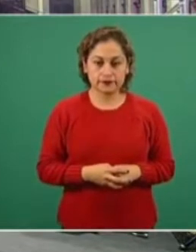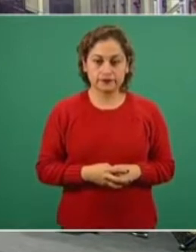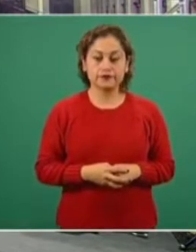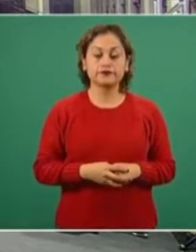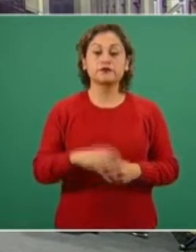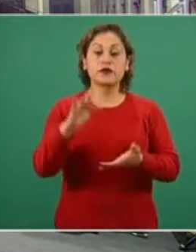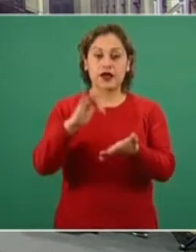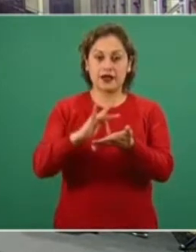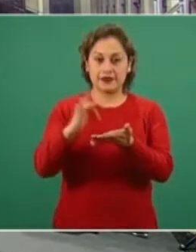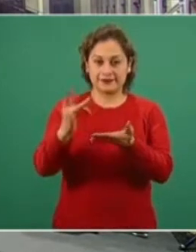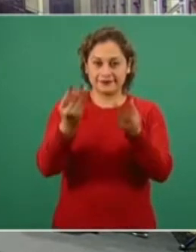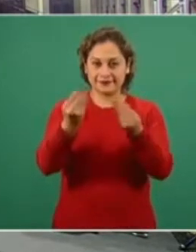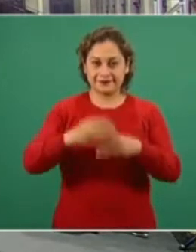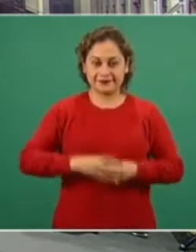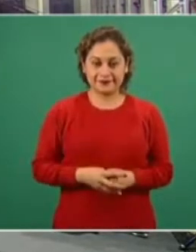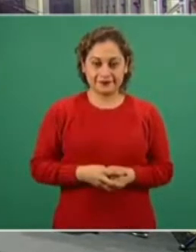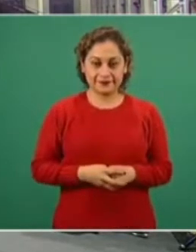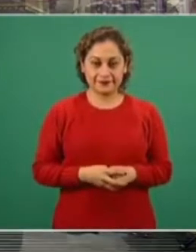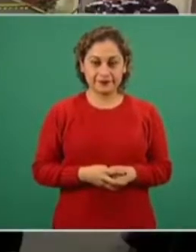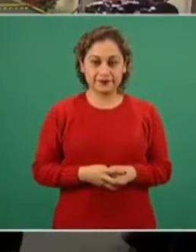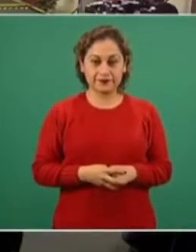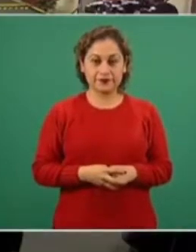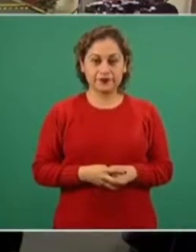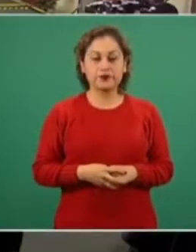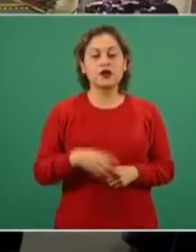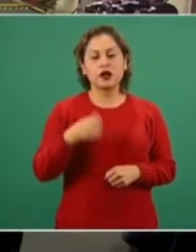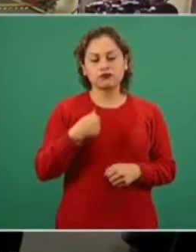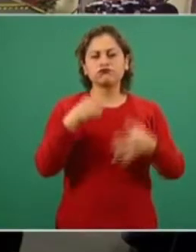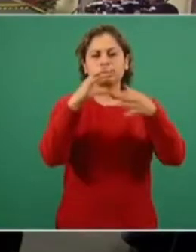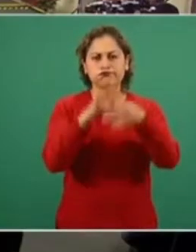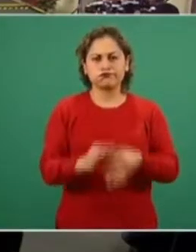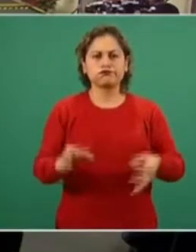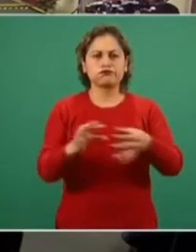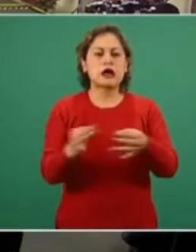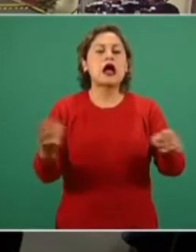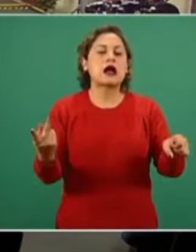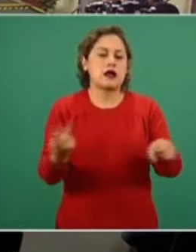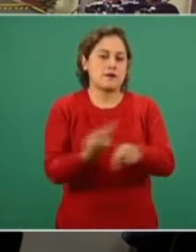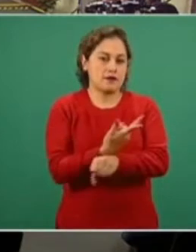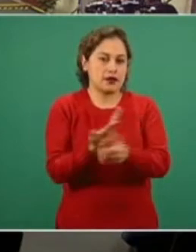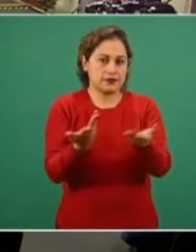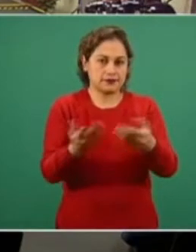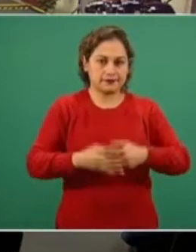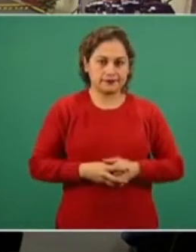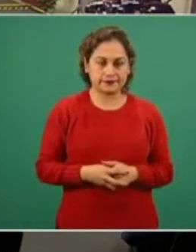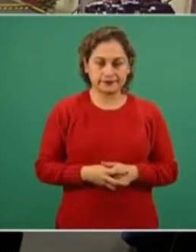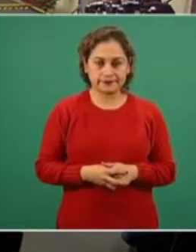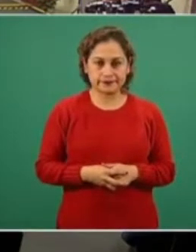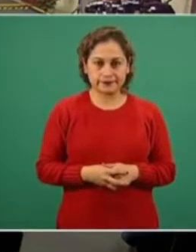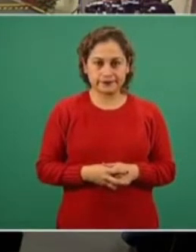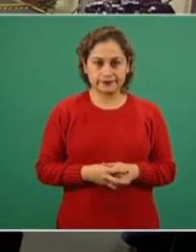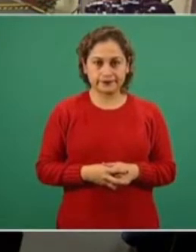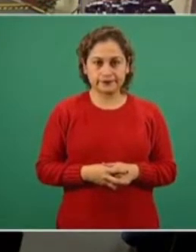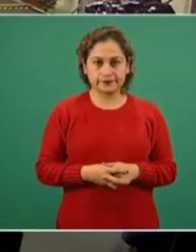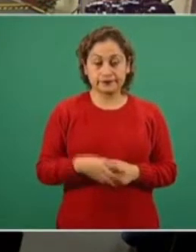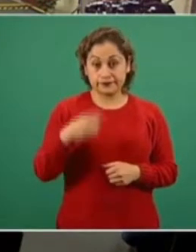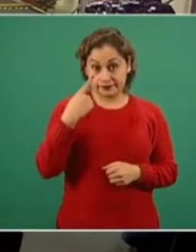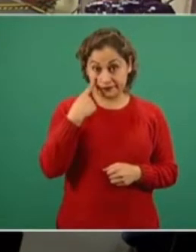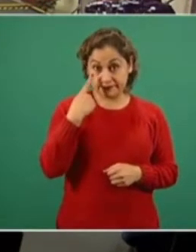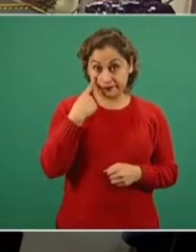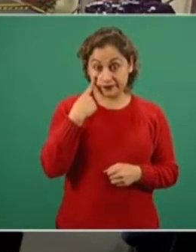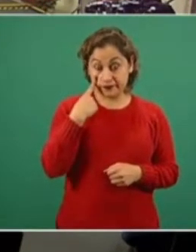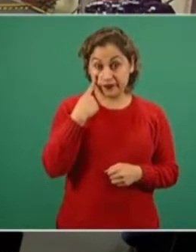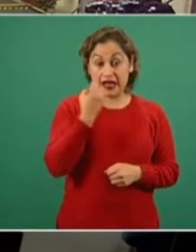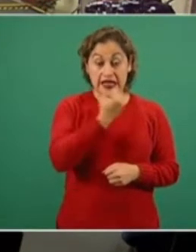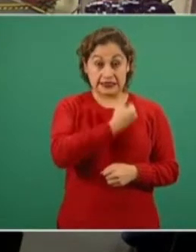Muchas gracias. Vamos a relatar este evento. En salud pública siempre